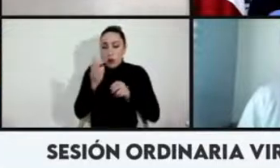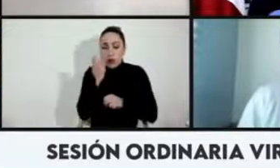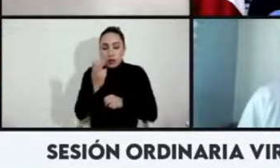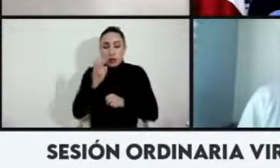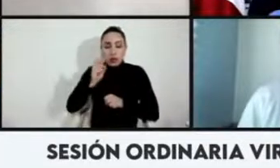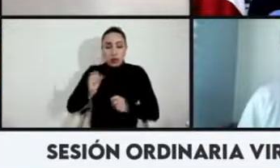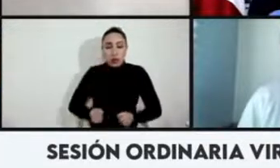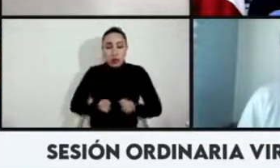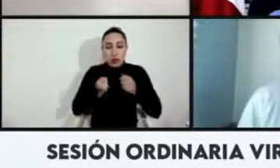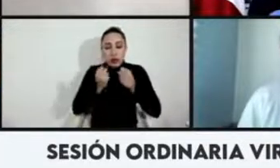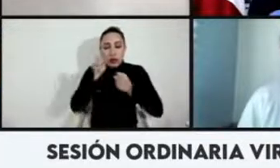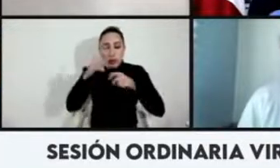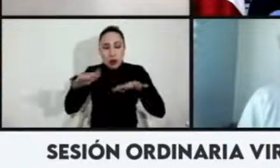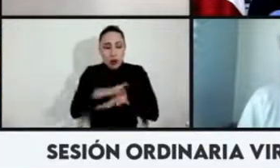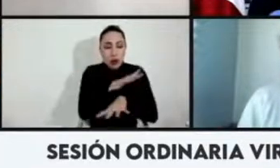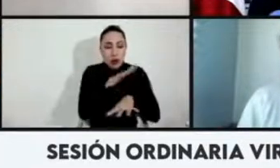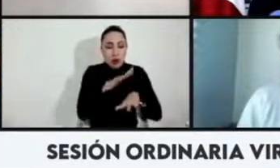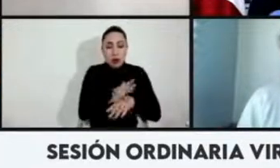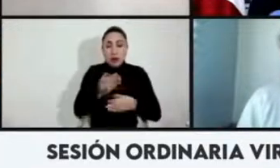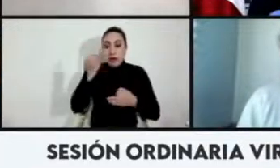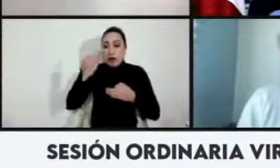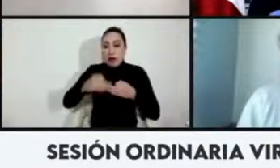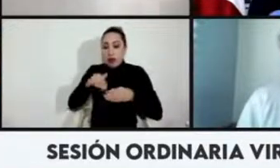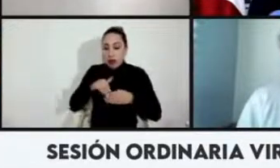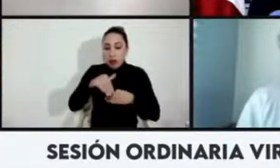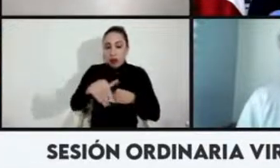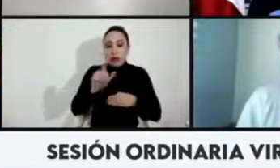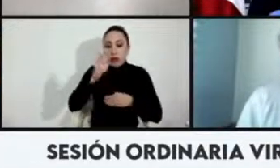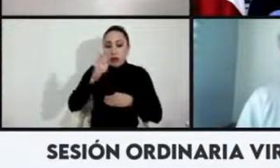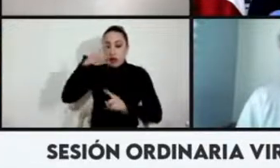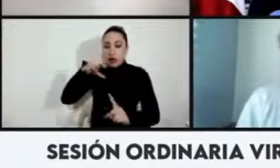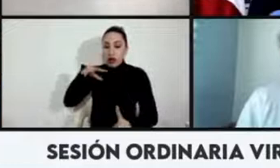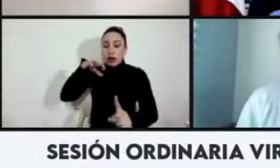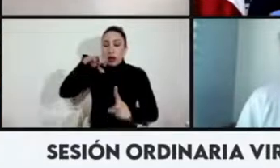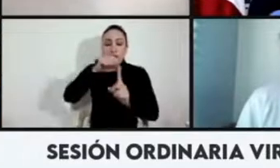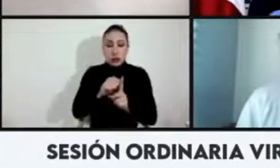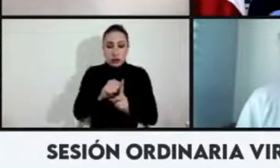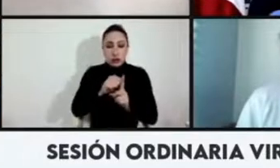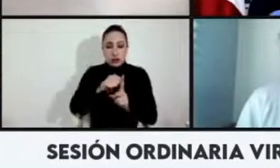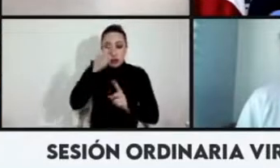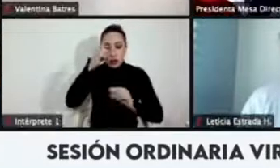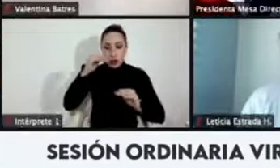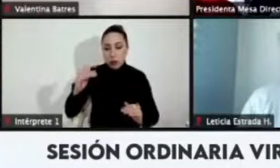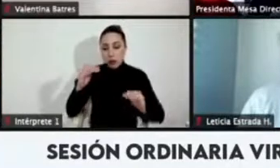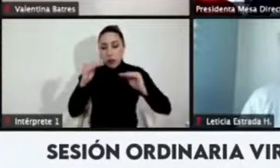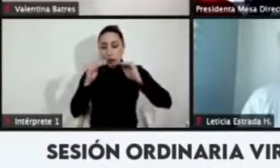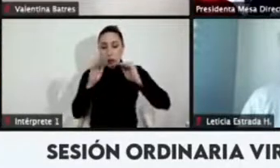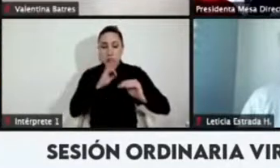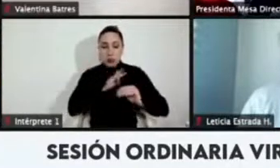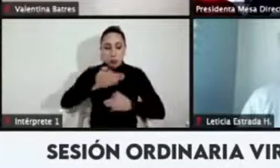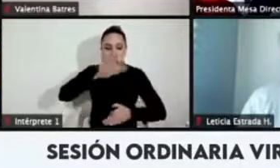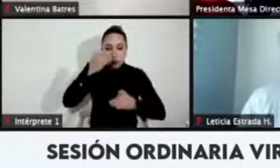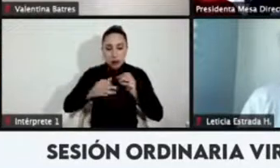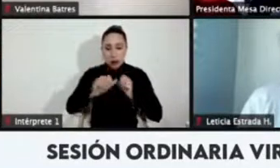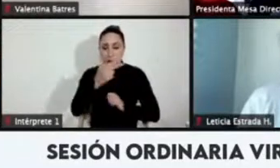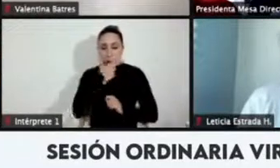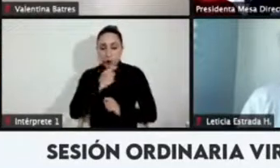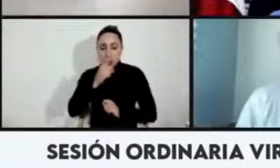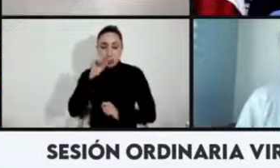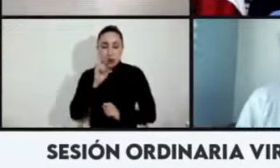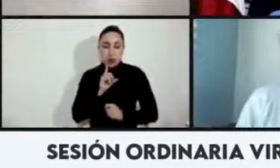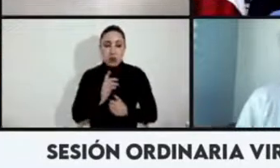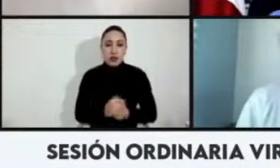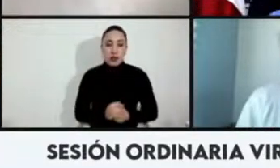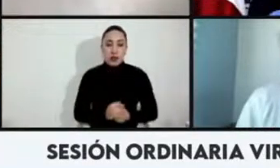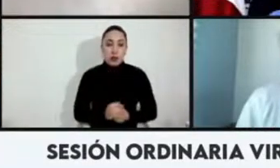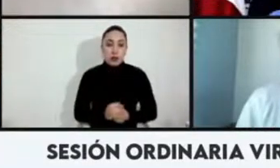nos falta por alcanzar en la meta hacia la igualdad sustantiva. Basta recordar que